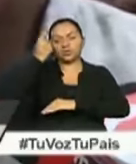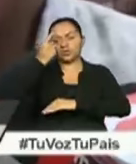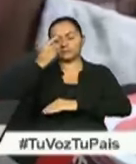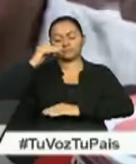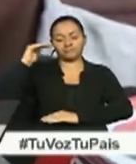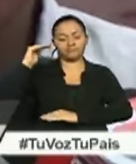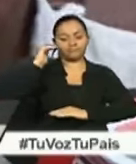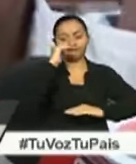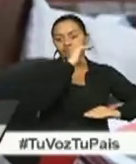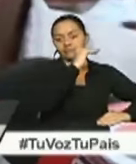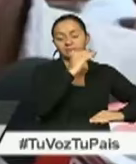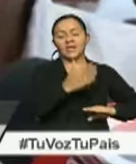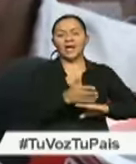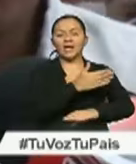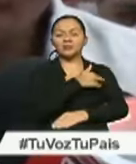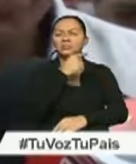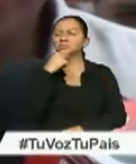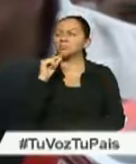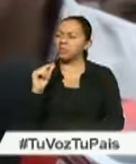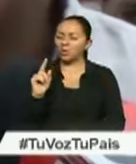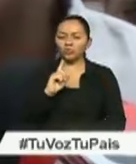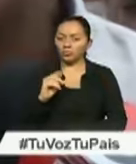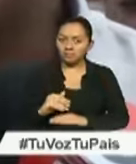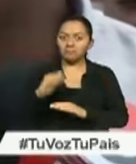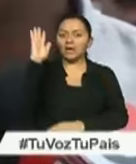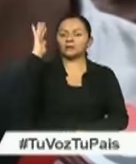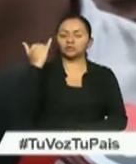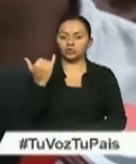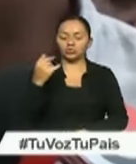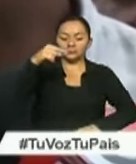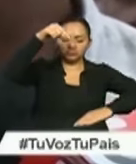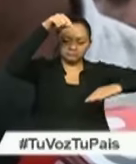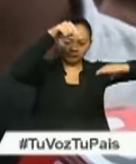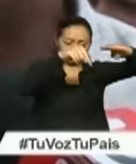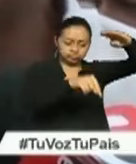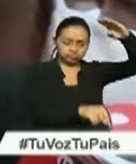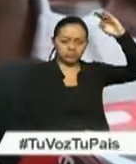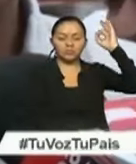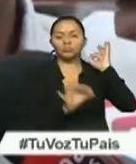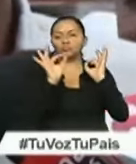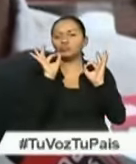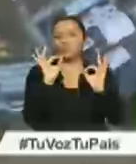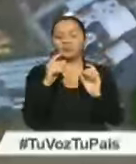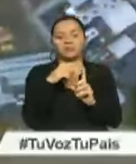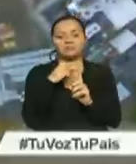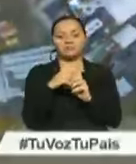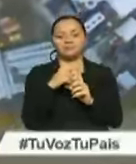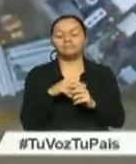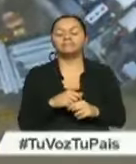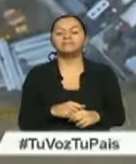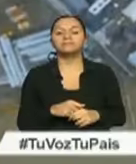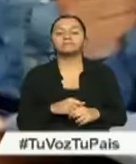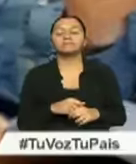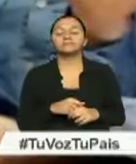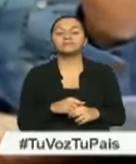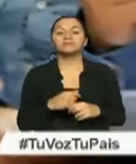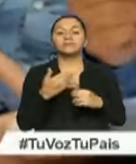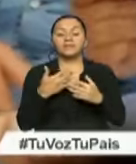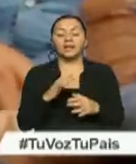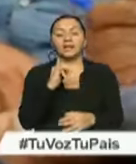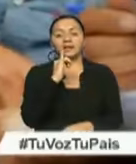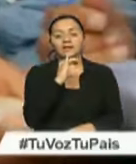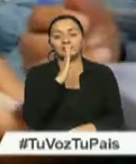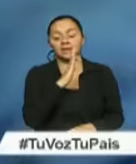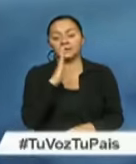previsto en el arranque. Las perforaciones que se han realizado son altamente exitosas. La plataforma Tiputini